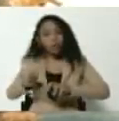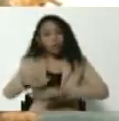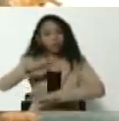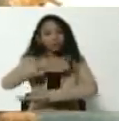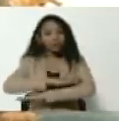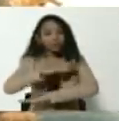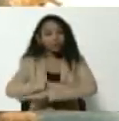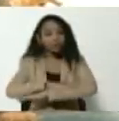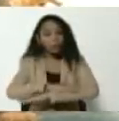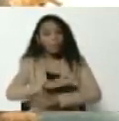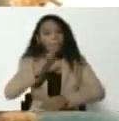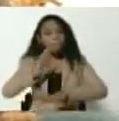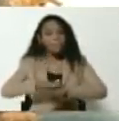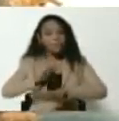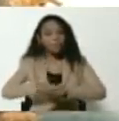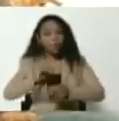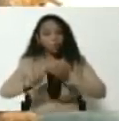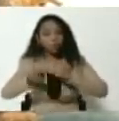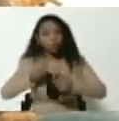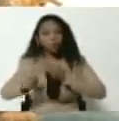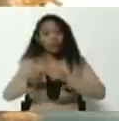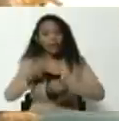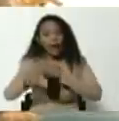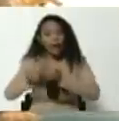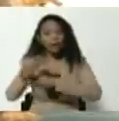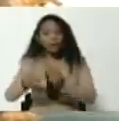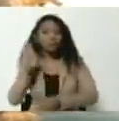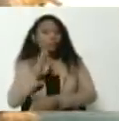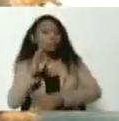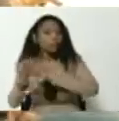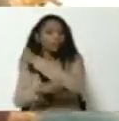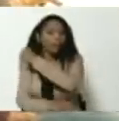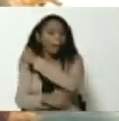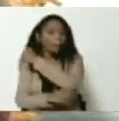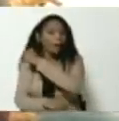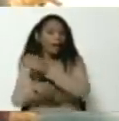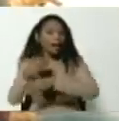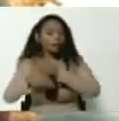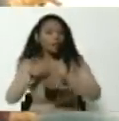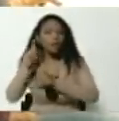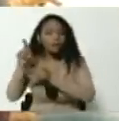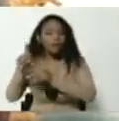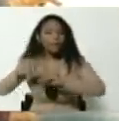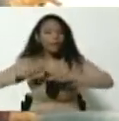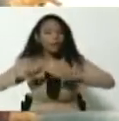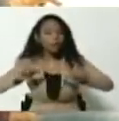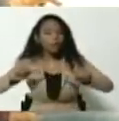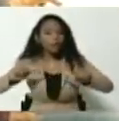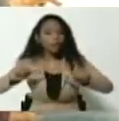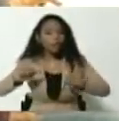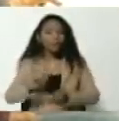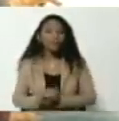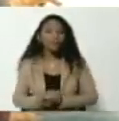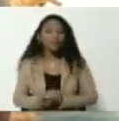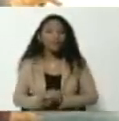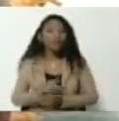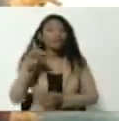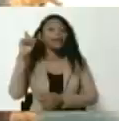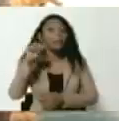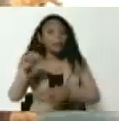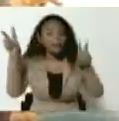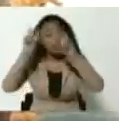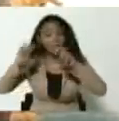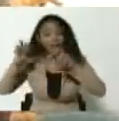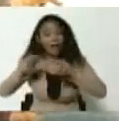hechos presuntamente delictuales que se puedan haber perpetrado en su territorio y que también se investigue